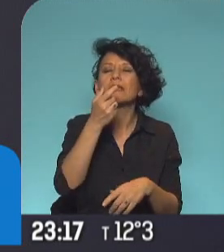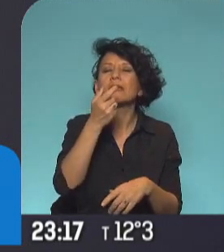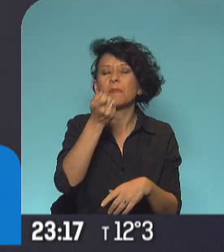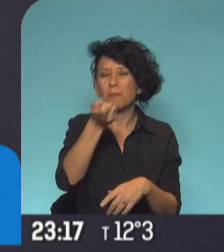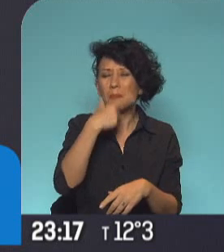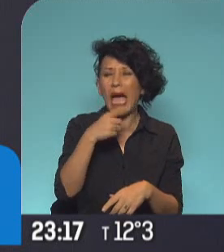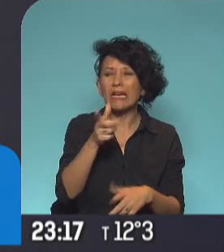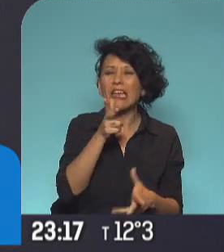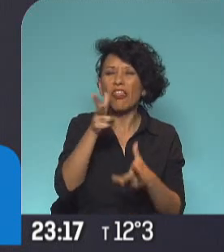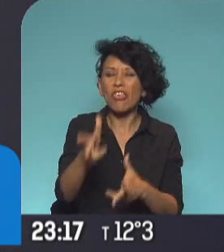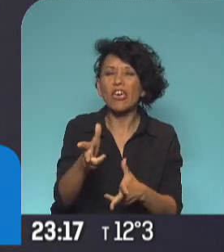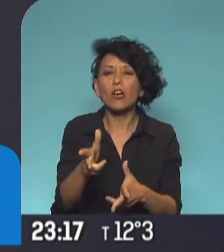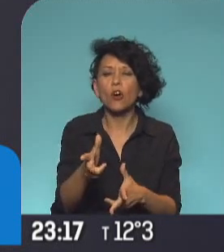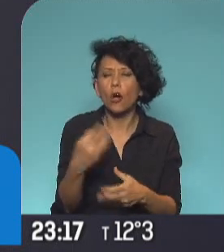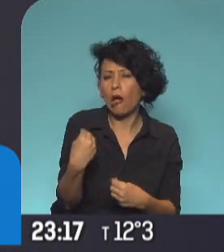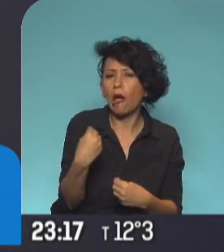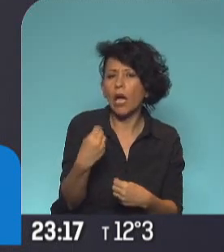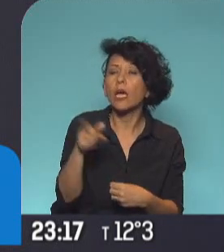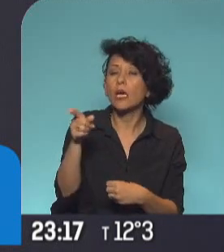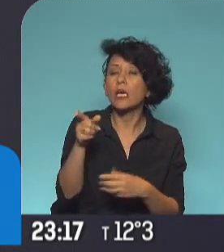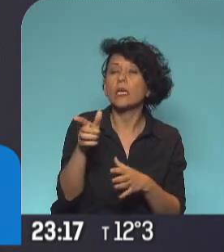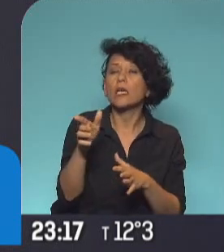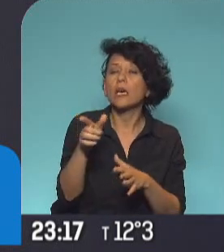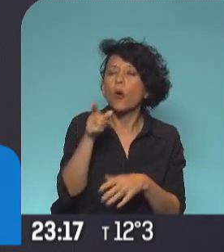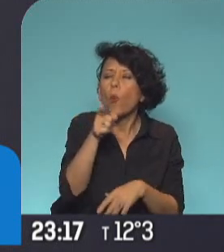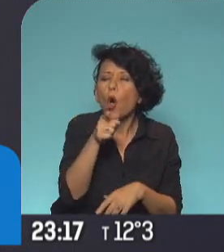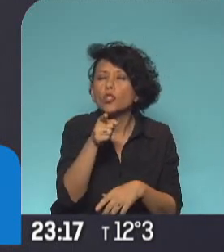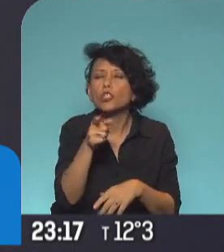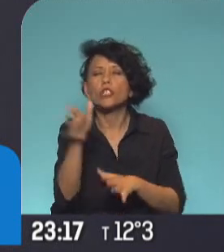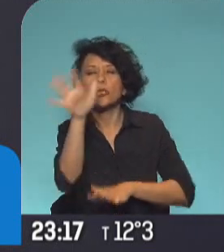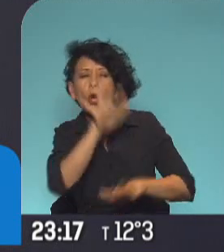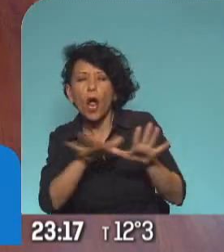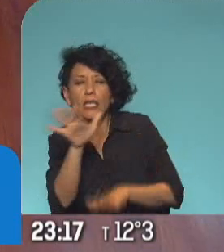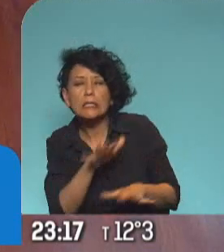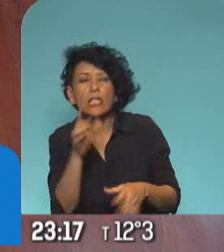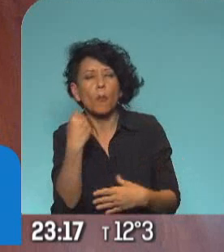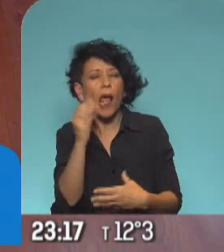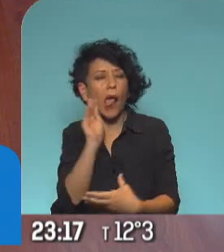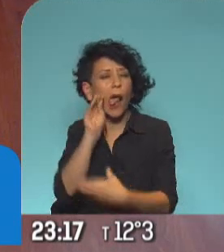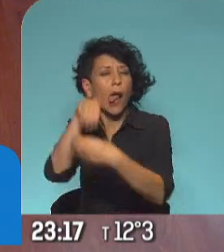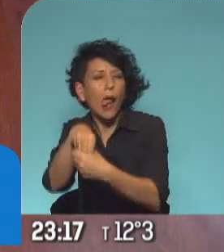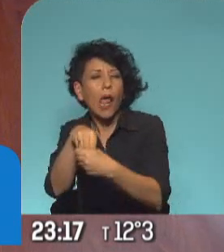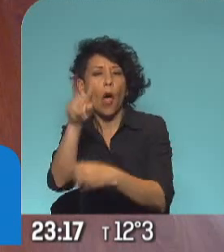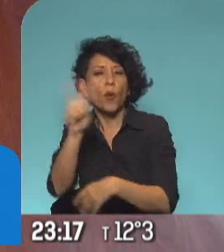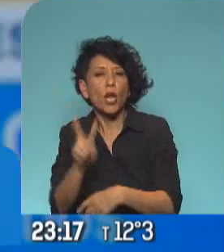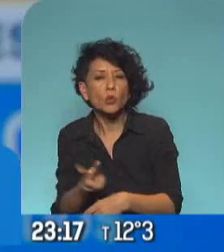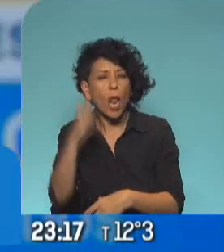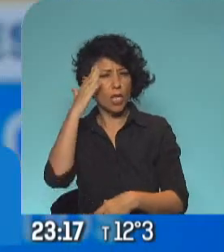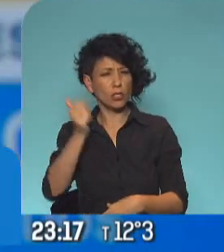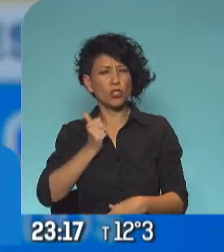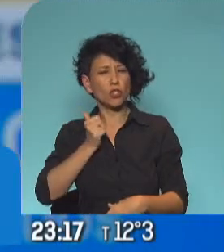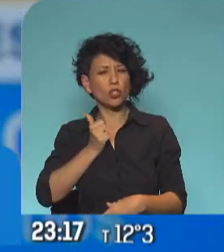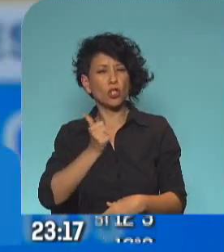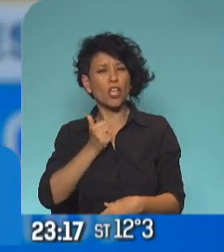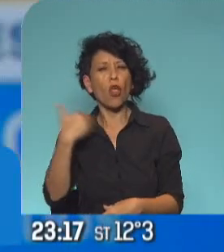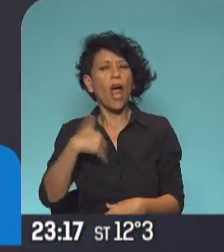dijo, bueno, ¿qué está organizando? ¿Está pensando en una intervención? ¿Que Argentina apoyaría una intervención militar? Y de los soldados argentinos. Por